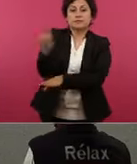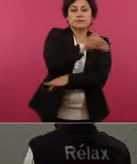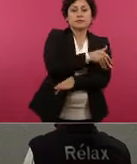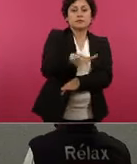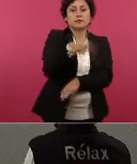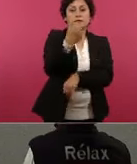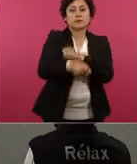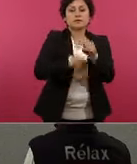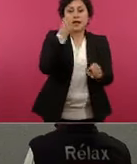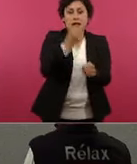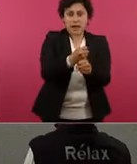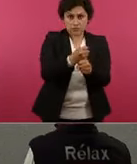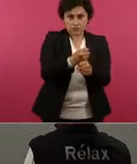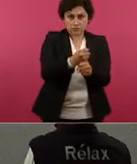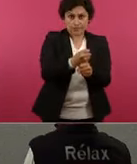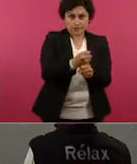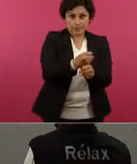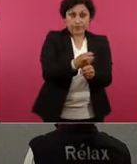Y lleva 8 meses